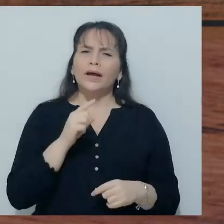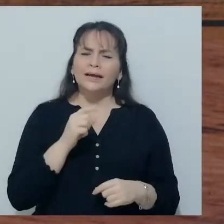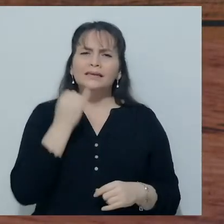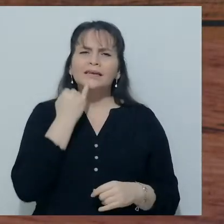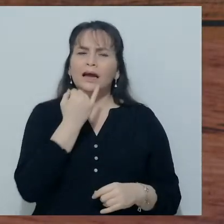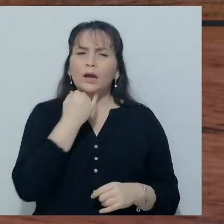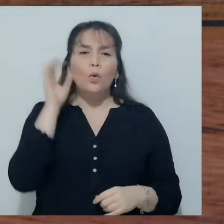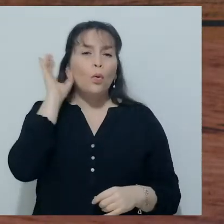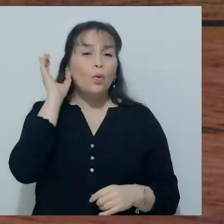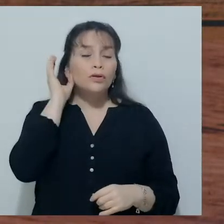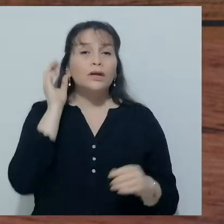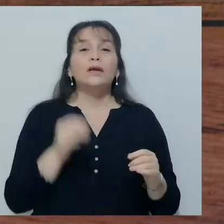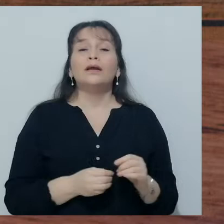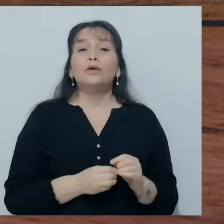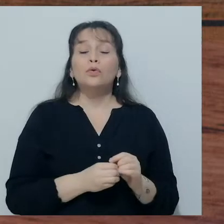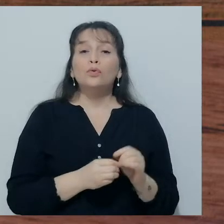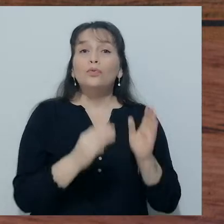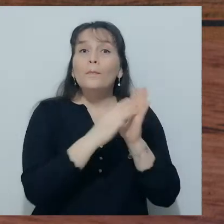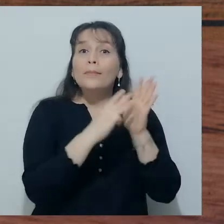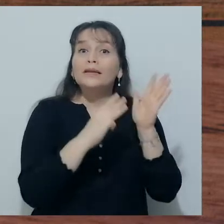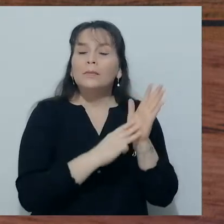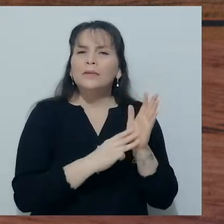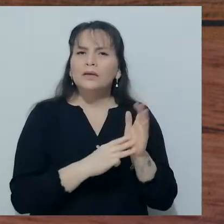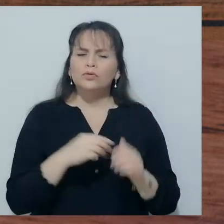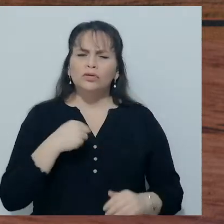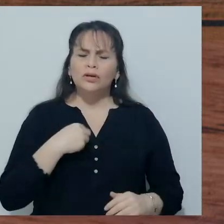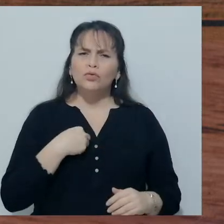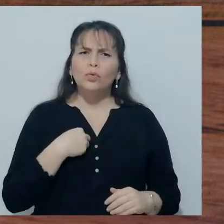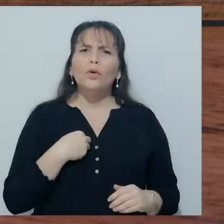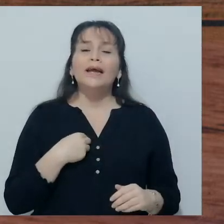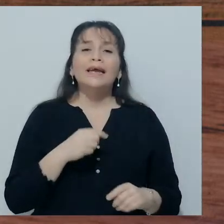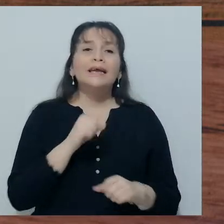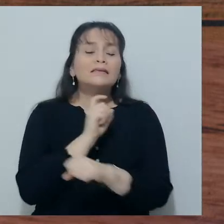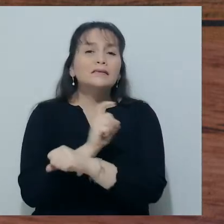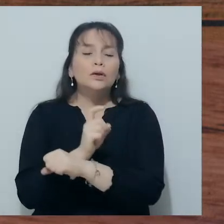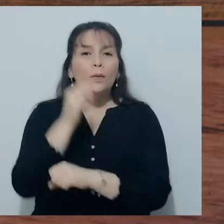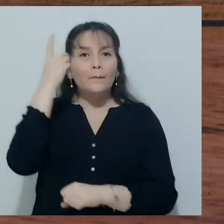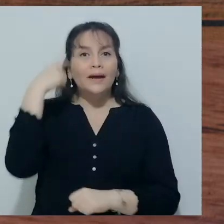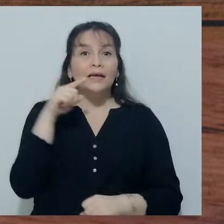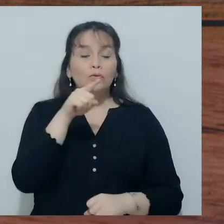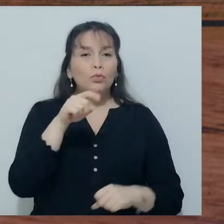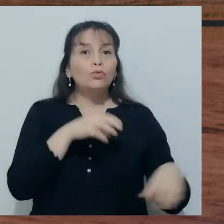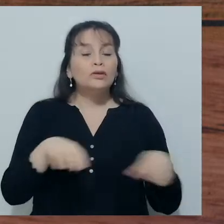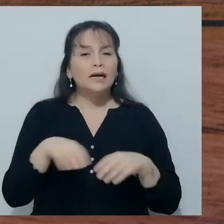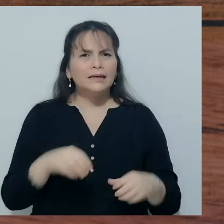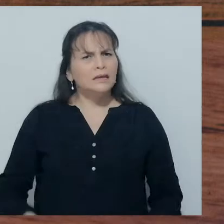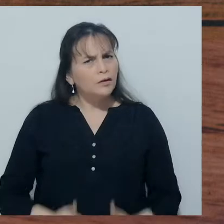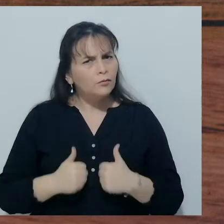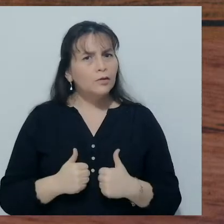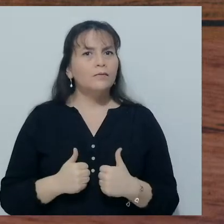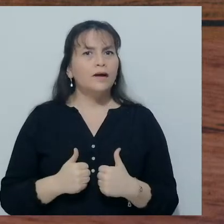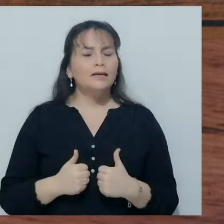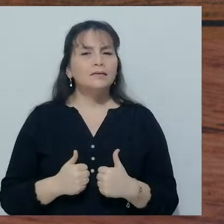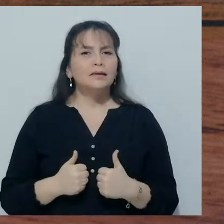Israel, oye los estatutos y decretos que yo os enseño, para que los ejecutéis y